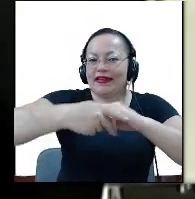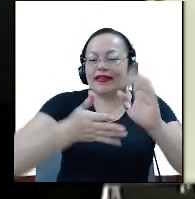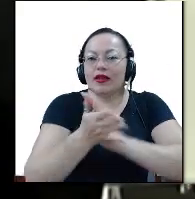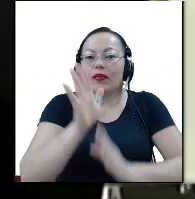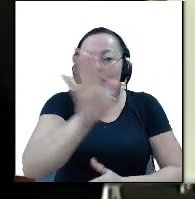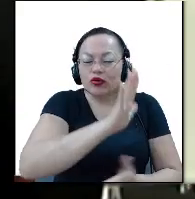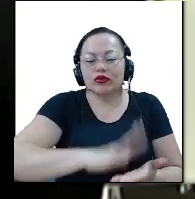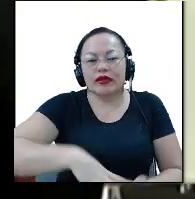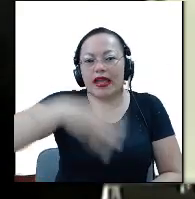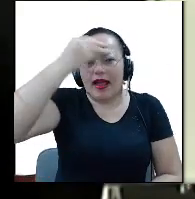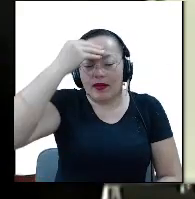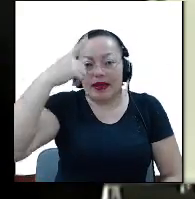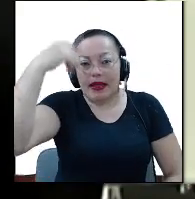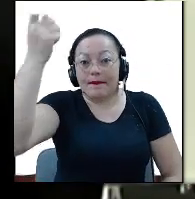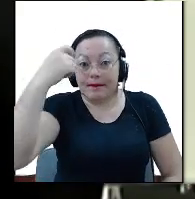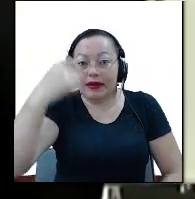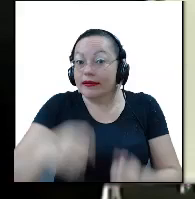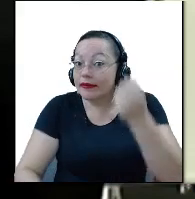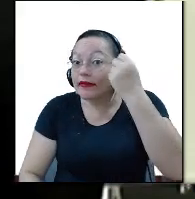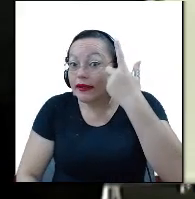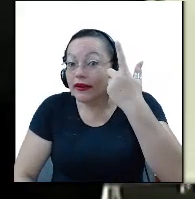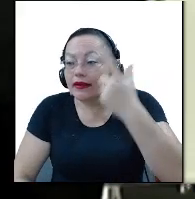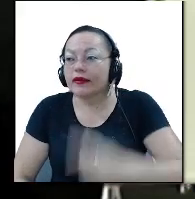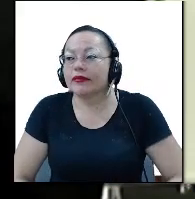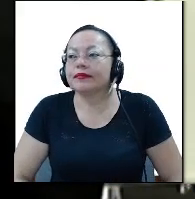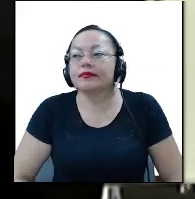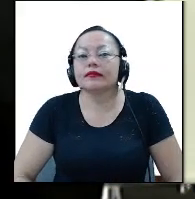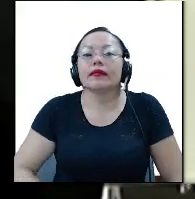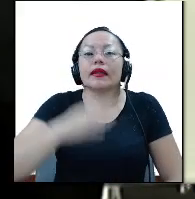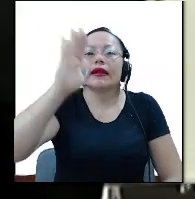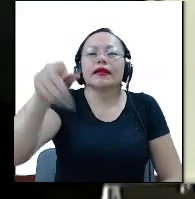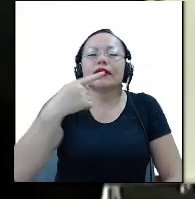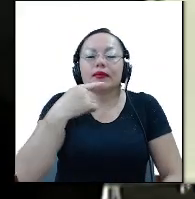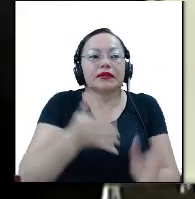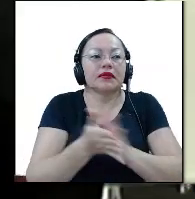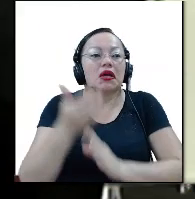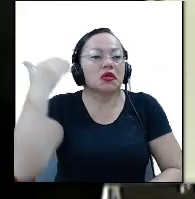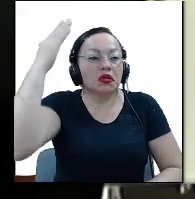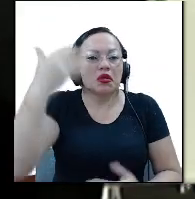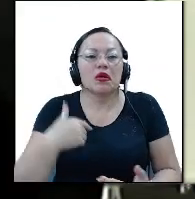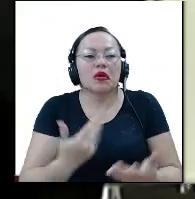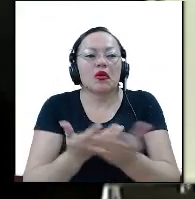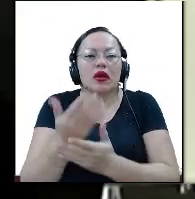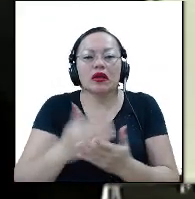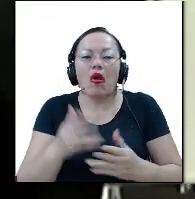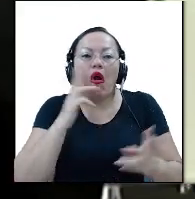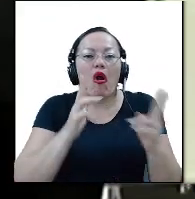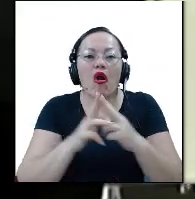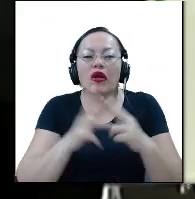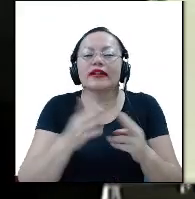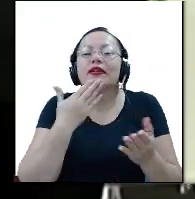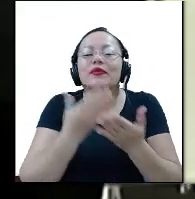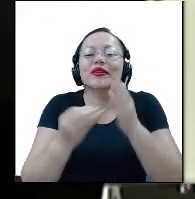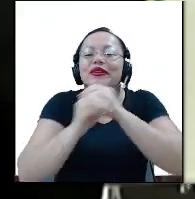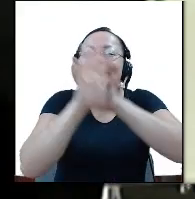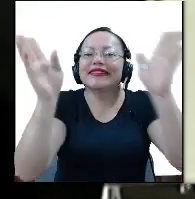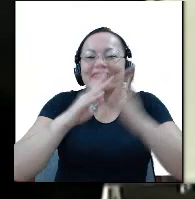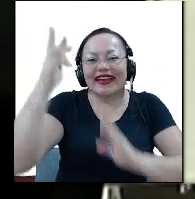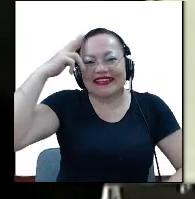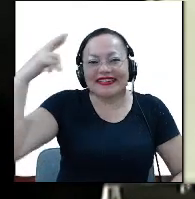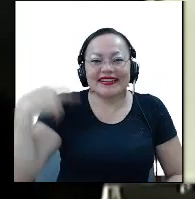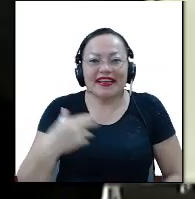que usted lo tenga en cuenta. Después no diga que no sabía, que no lo conocía. Geraldine anda por ahí. Geraldine,